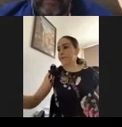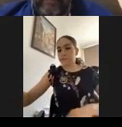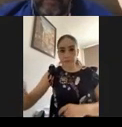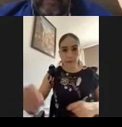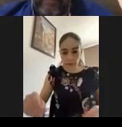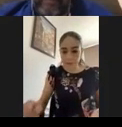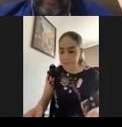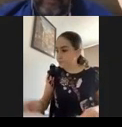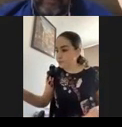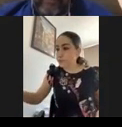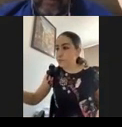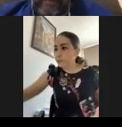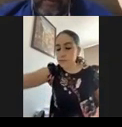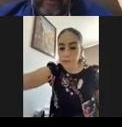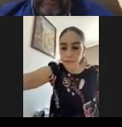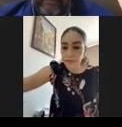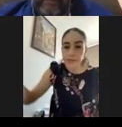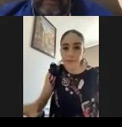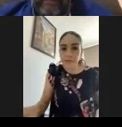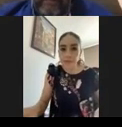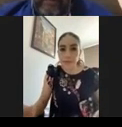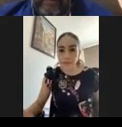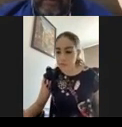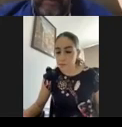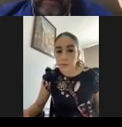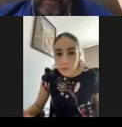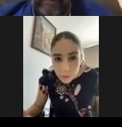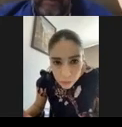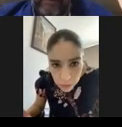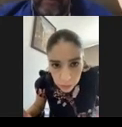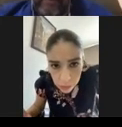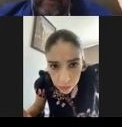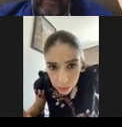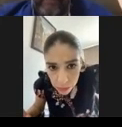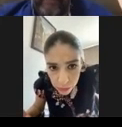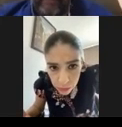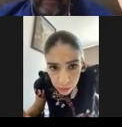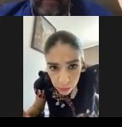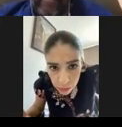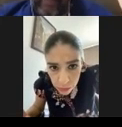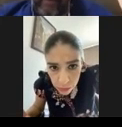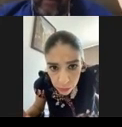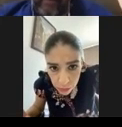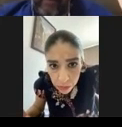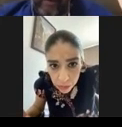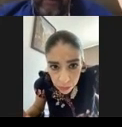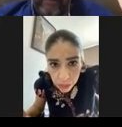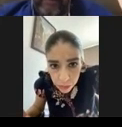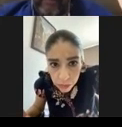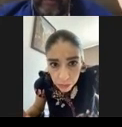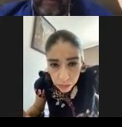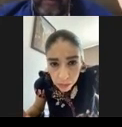Sí, Alejandro. Por ejemplo, ya con esta reestructuración, gracias a la aportación y participación del regidor